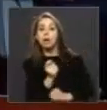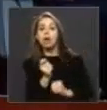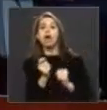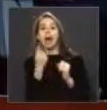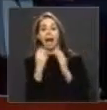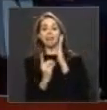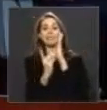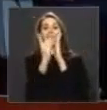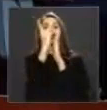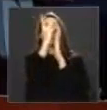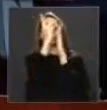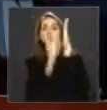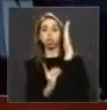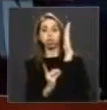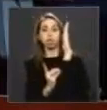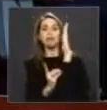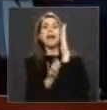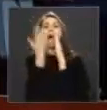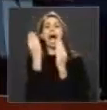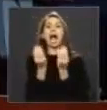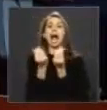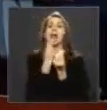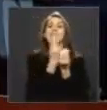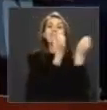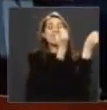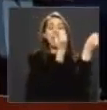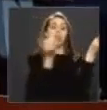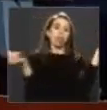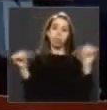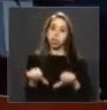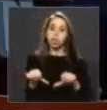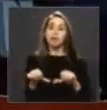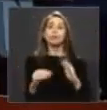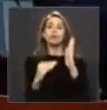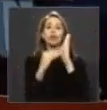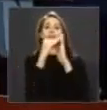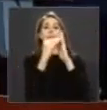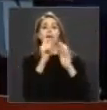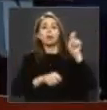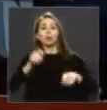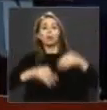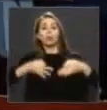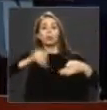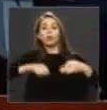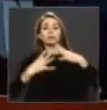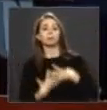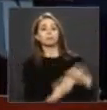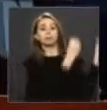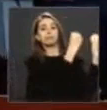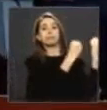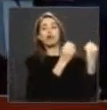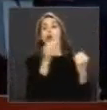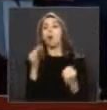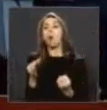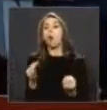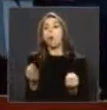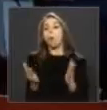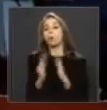del progreso y de la calidad de vida cuando pierde su departamento o su